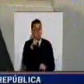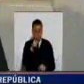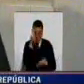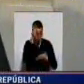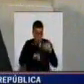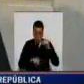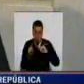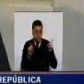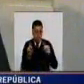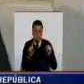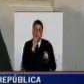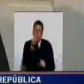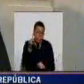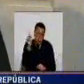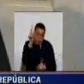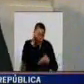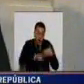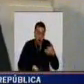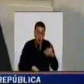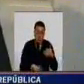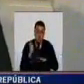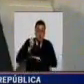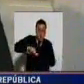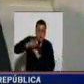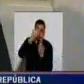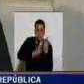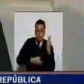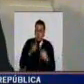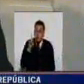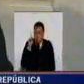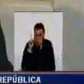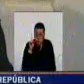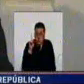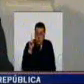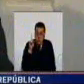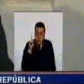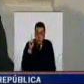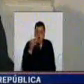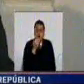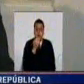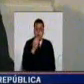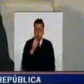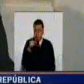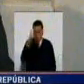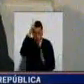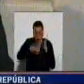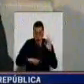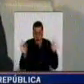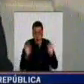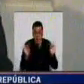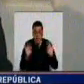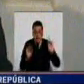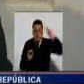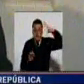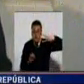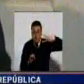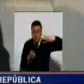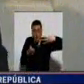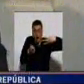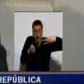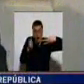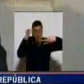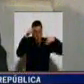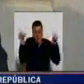esas sentencias para inventarse la subasta de uno? ¿Ni leyeron la sentencia del tercer canal?